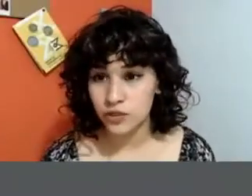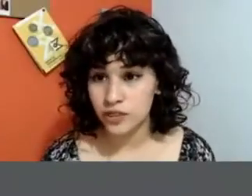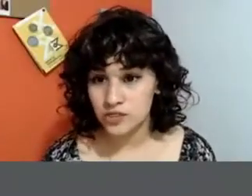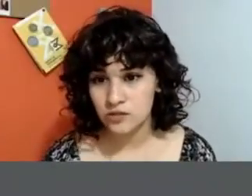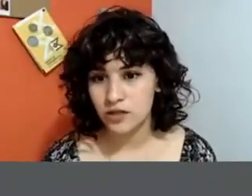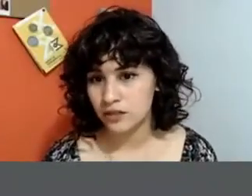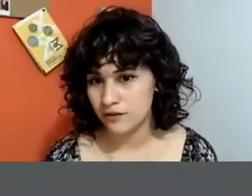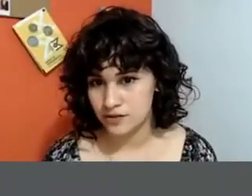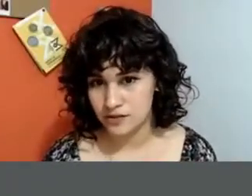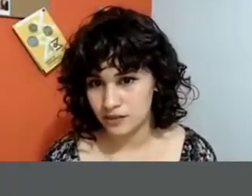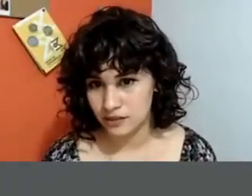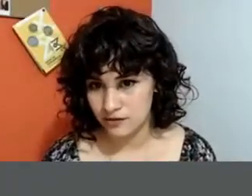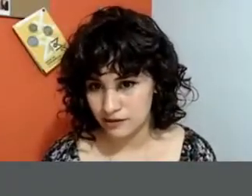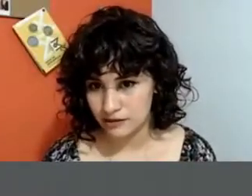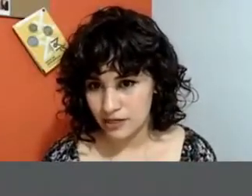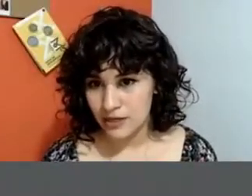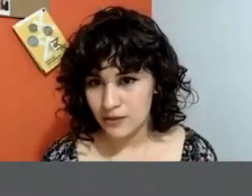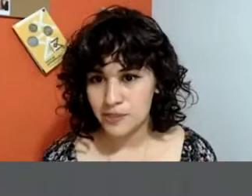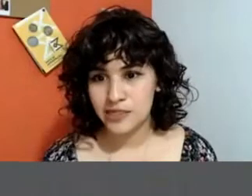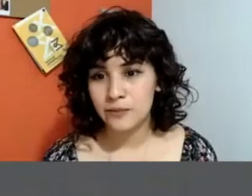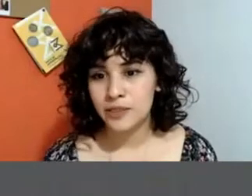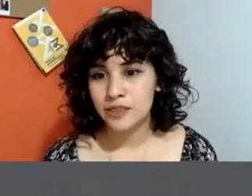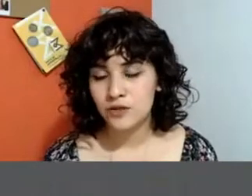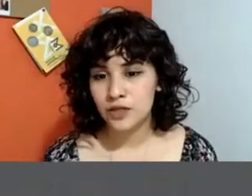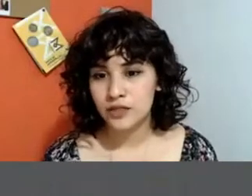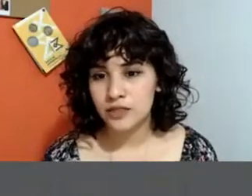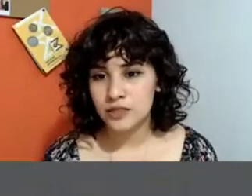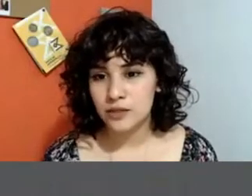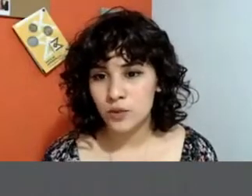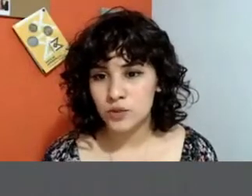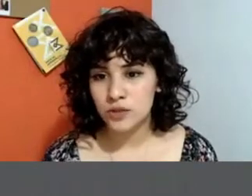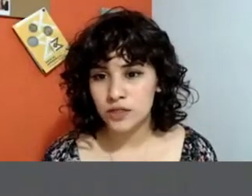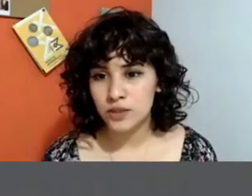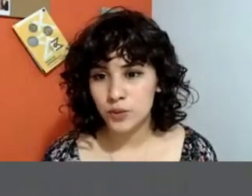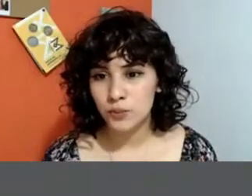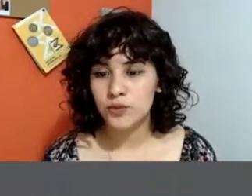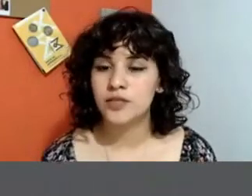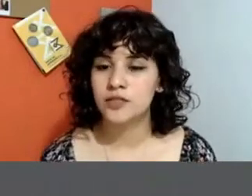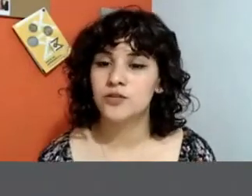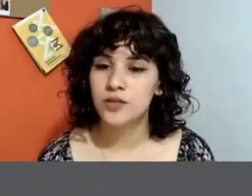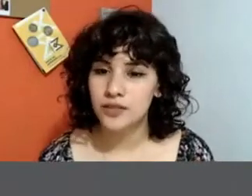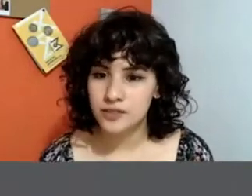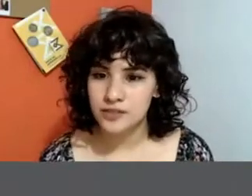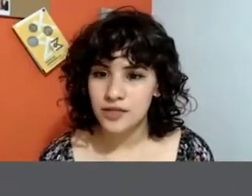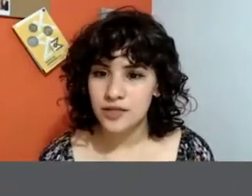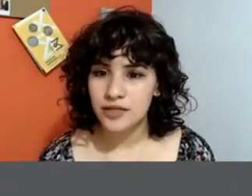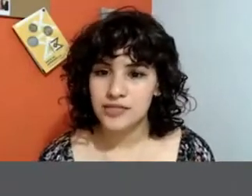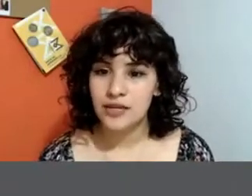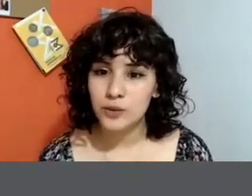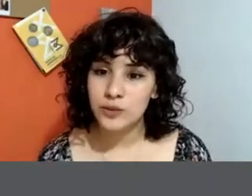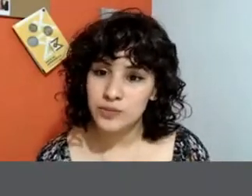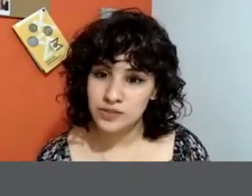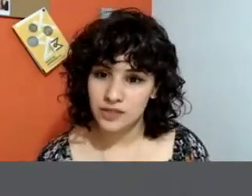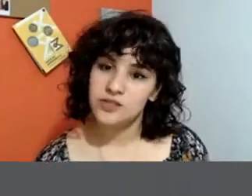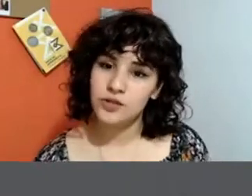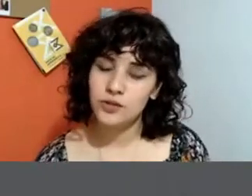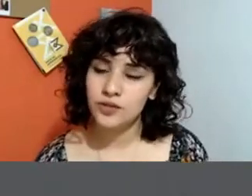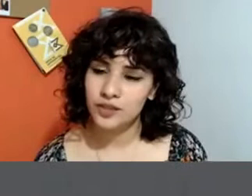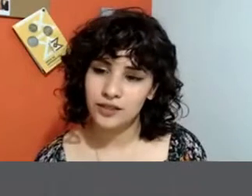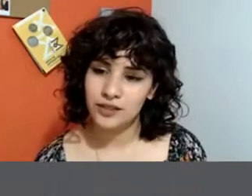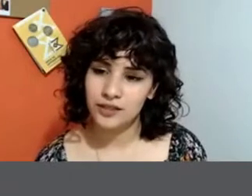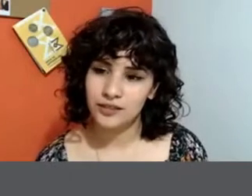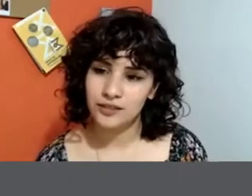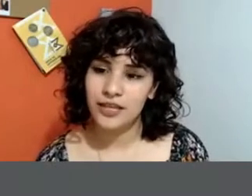de comunicación a través de esta actividad. Básicamente lo que aquí estamos proponiendo es que se haga una